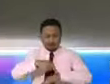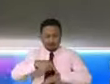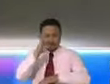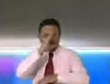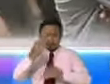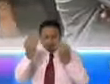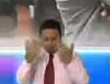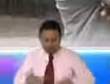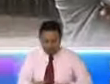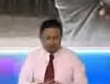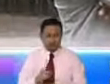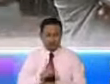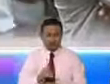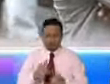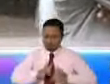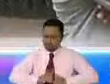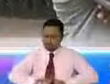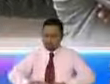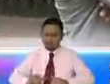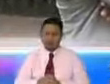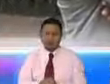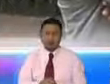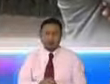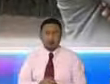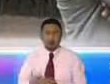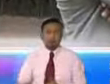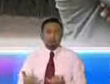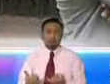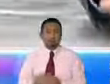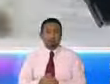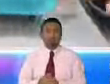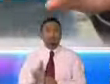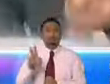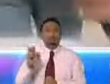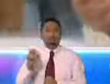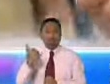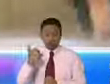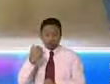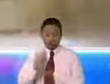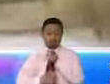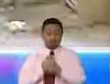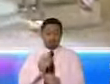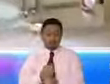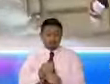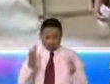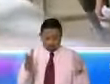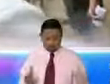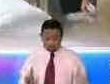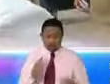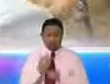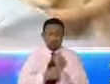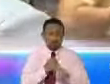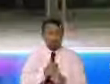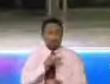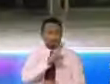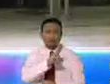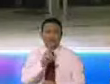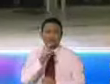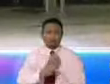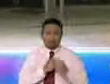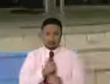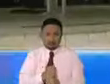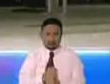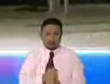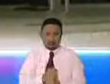Cueva considera, sin embargo, que el plazo que supera las 2 décadas ha precautelado la tutela judicial efectiva. La impunidad en